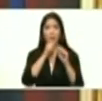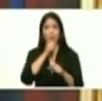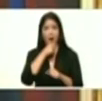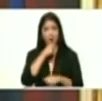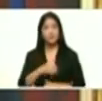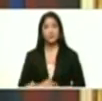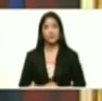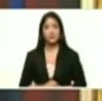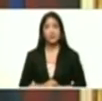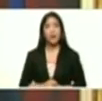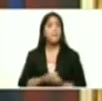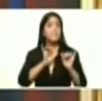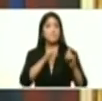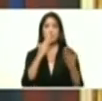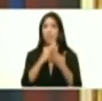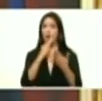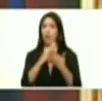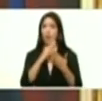Vine de esa escuela, pues.